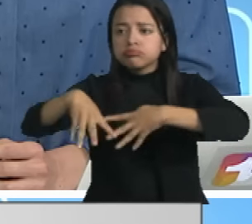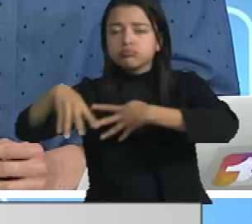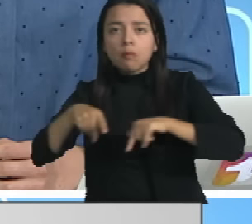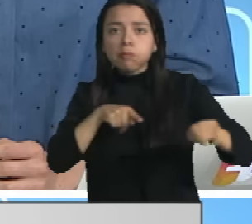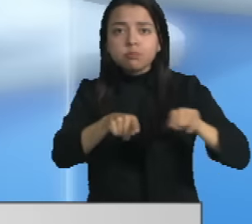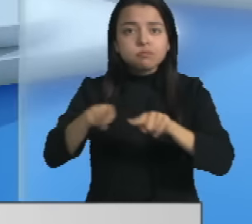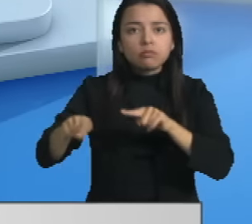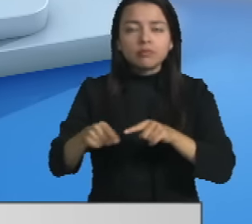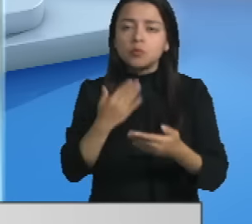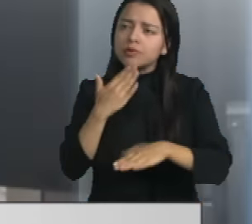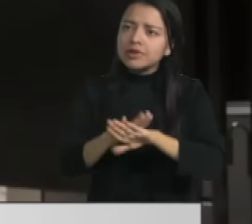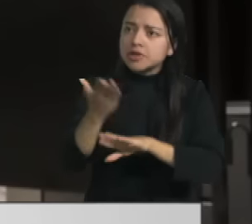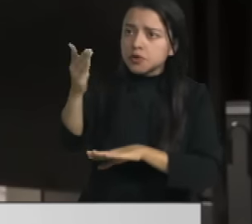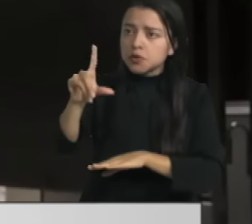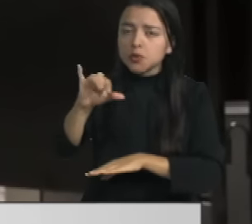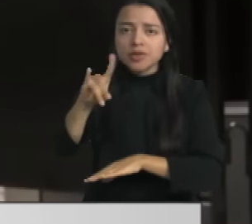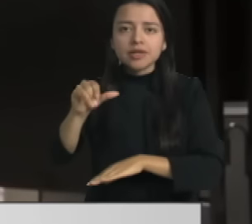tardes.